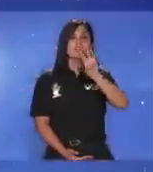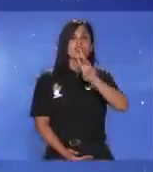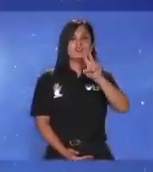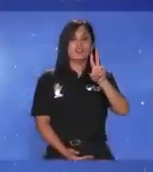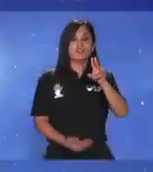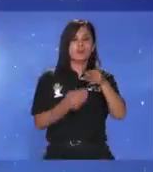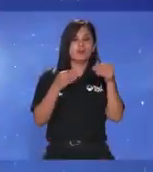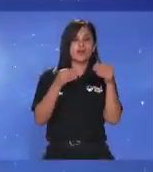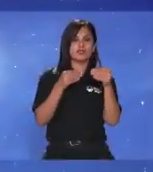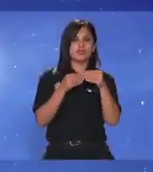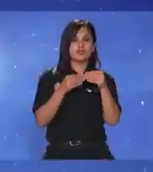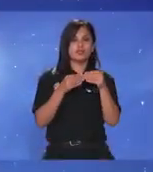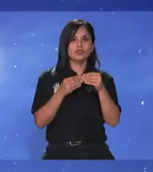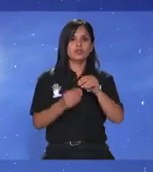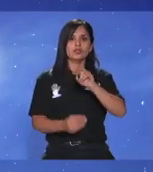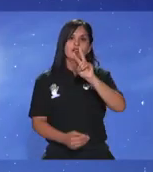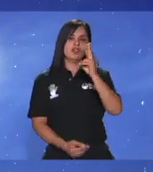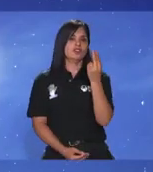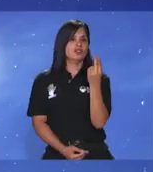12.394.926.532 pesos.